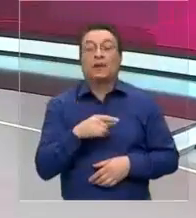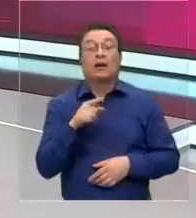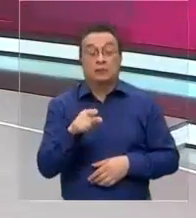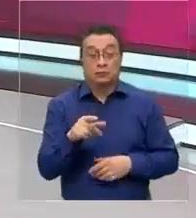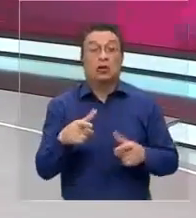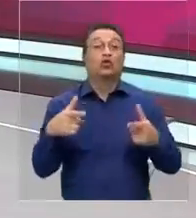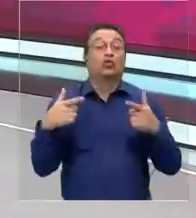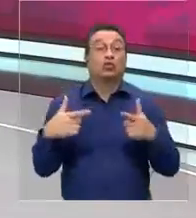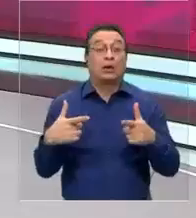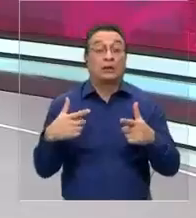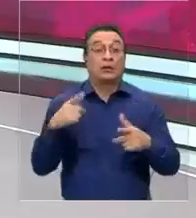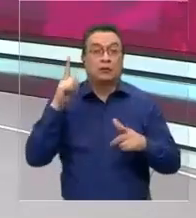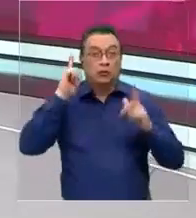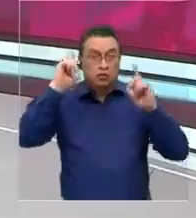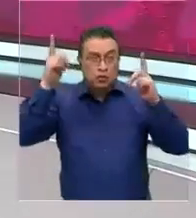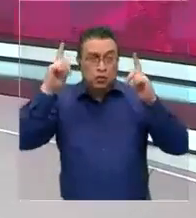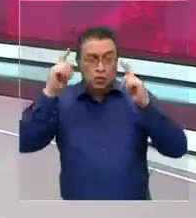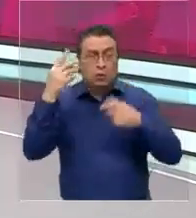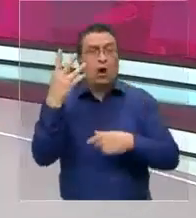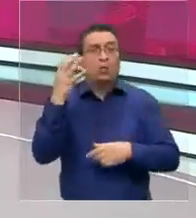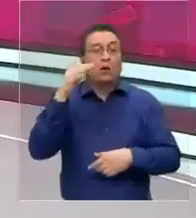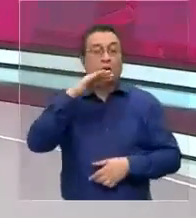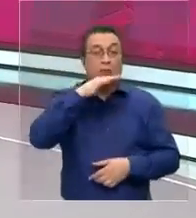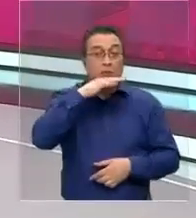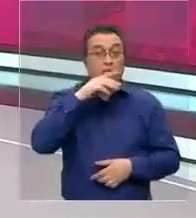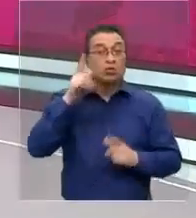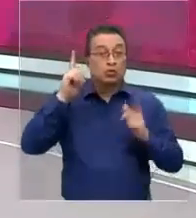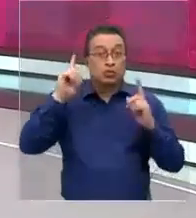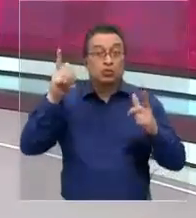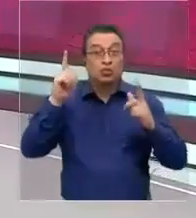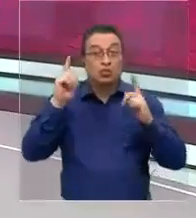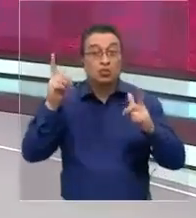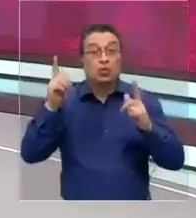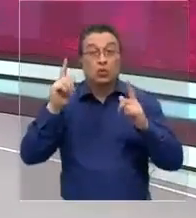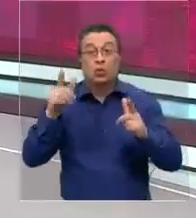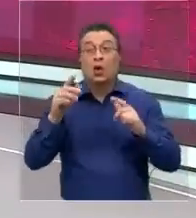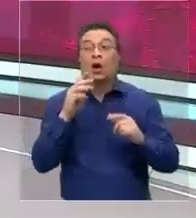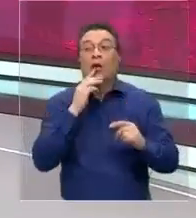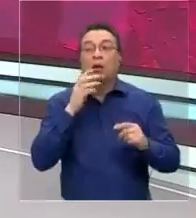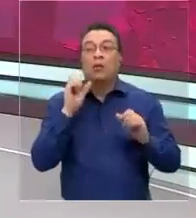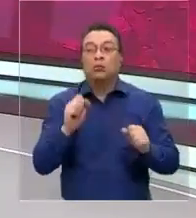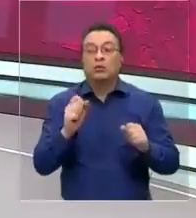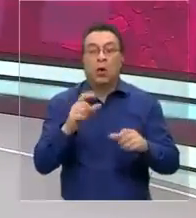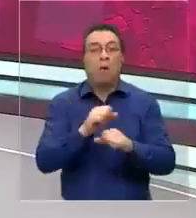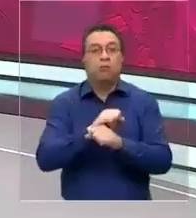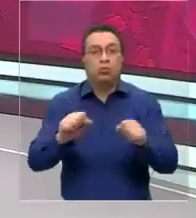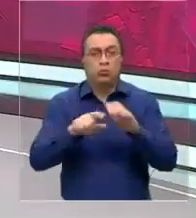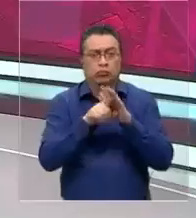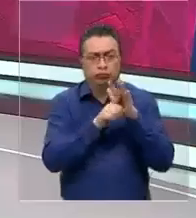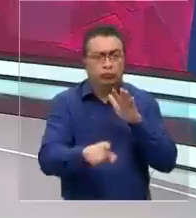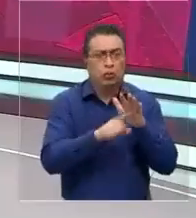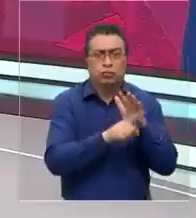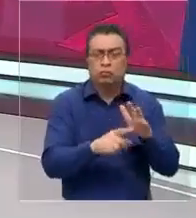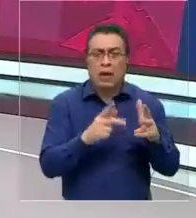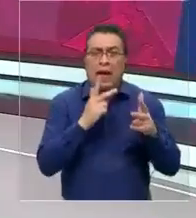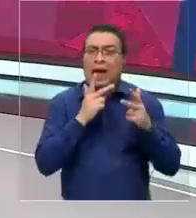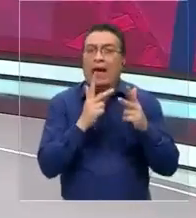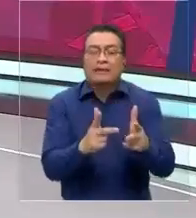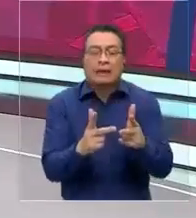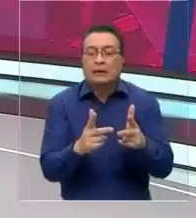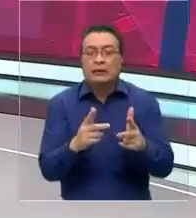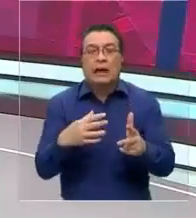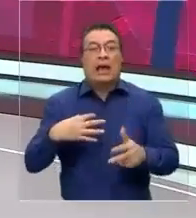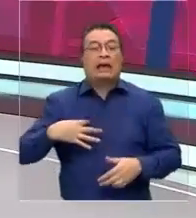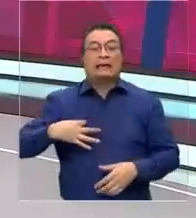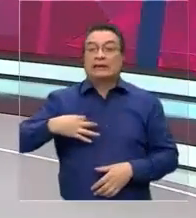Carlos, las sirenas sonaron hace más de 40 minutos, pero no hemos tenido noticias de que se haya concretado ningún bombardeo, ningún ataque en zonas